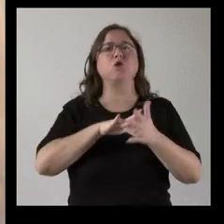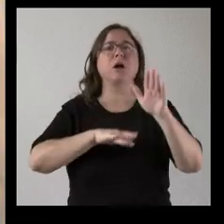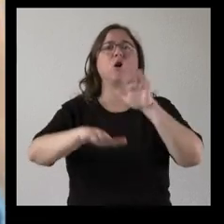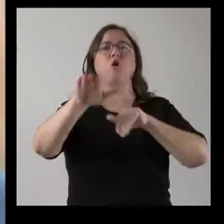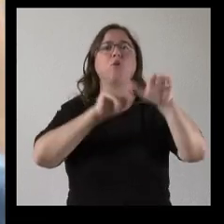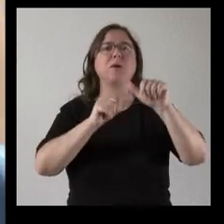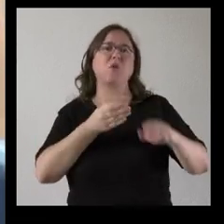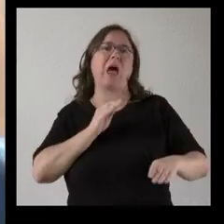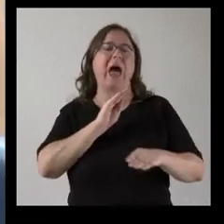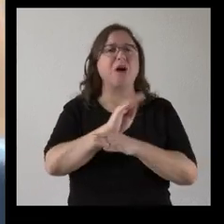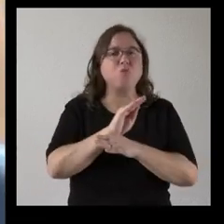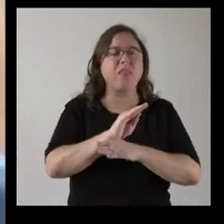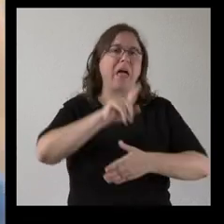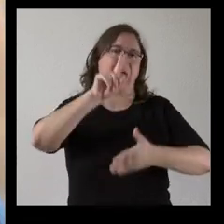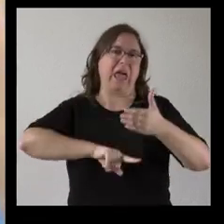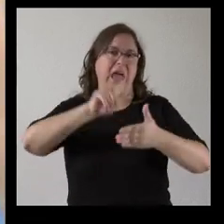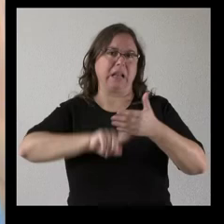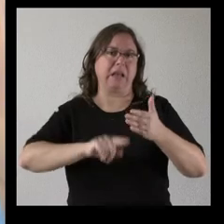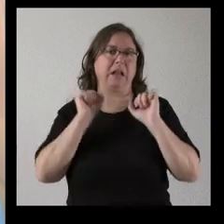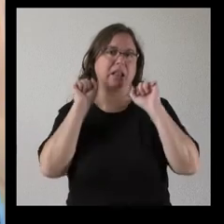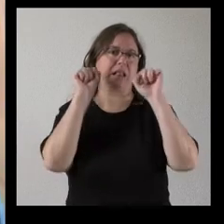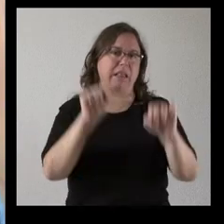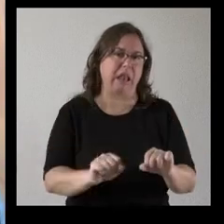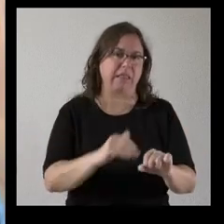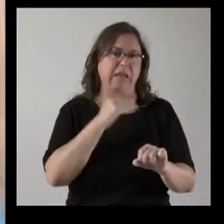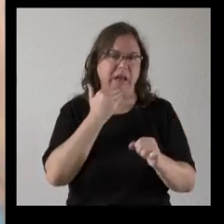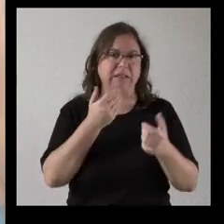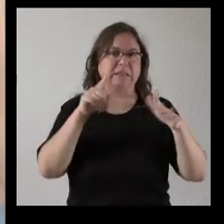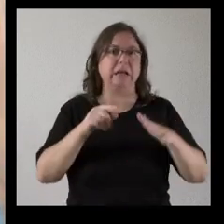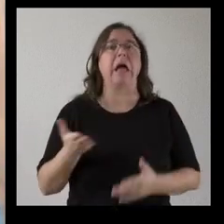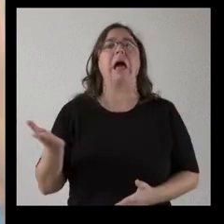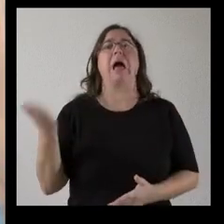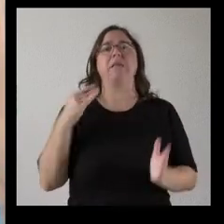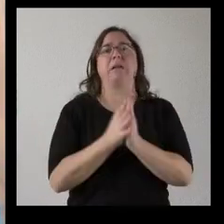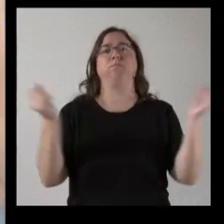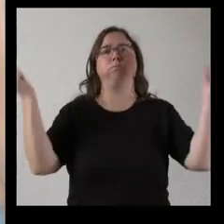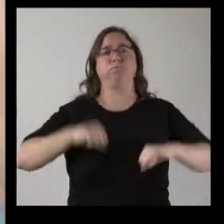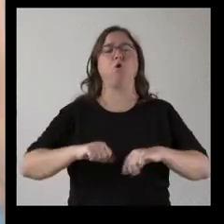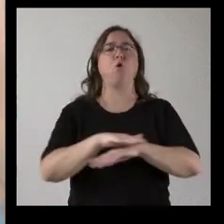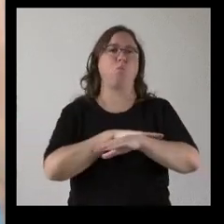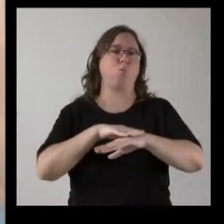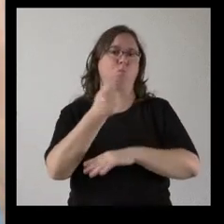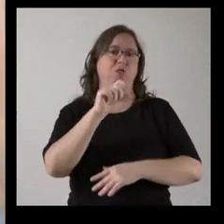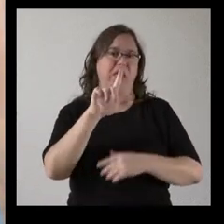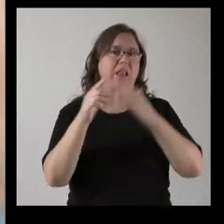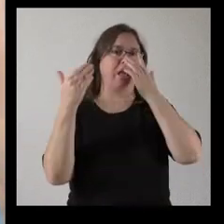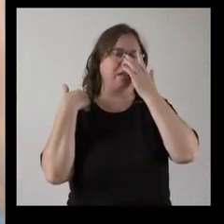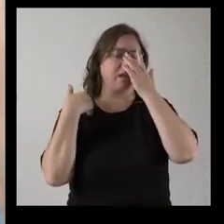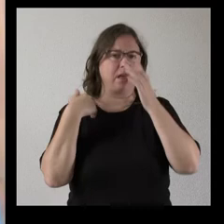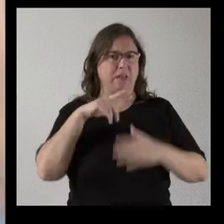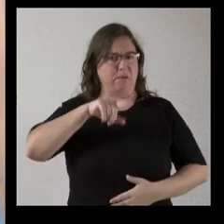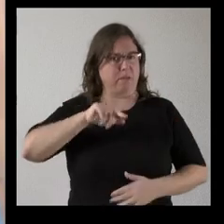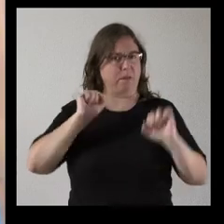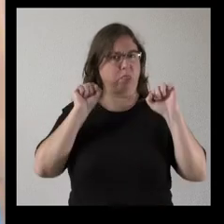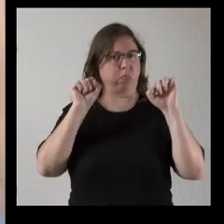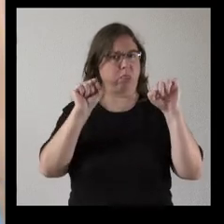las ayudas de alquiler de vivienda para las familias en Castilla y león se aprobó ayer en el boletín oficial de con muchos meses de retraso